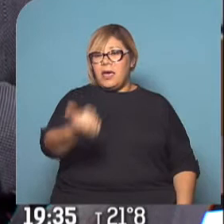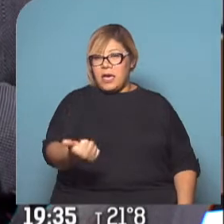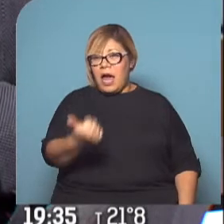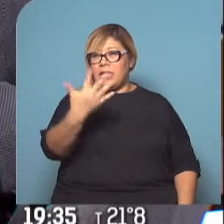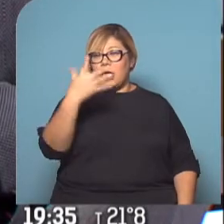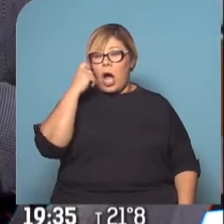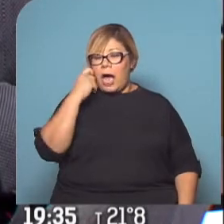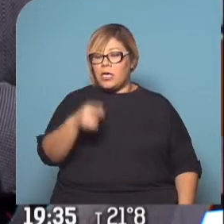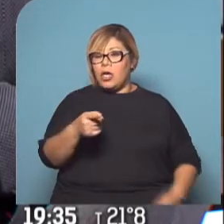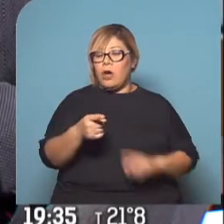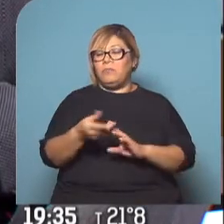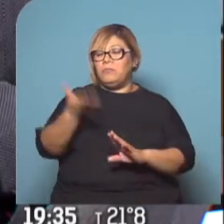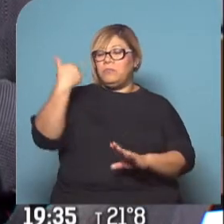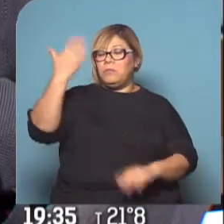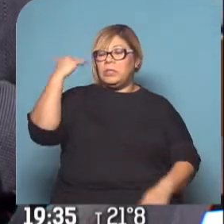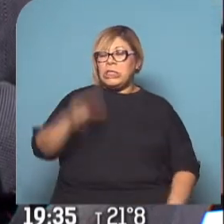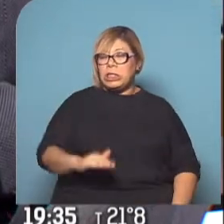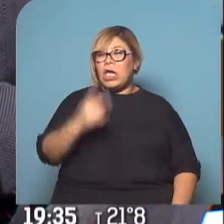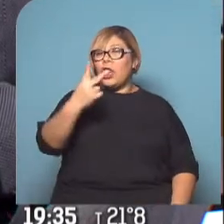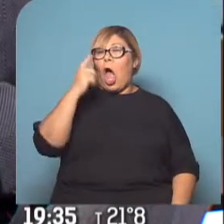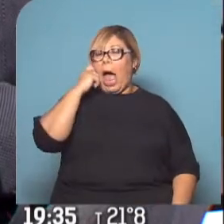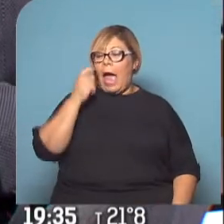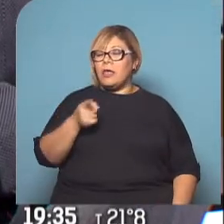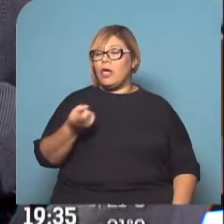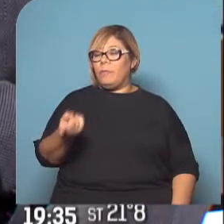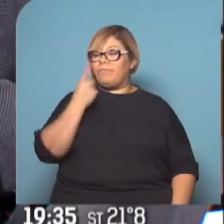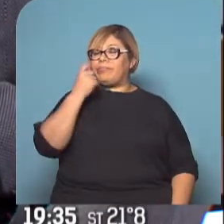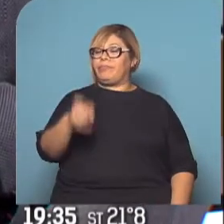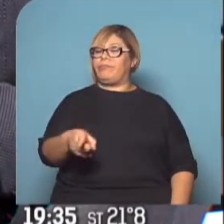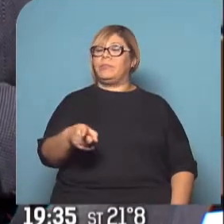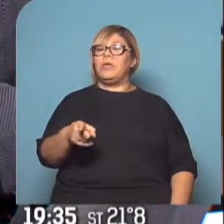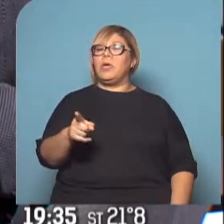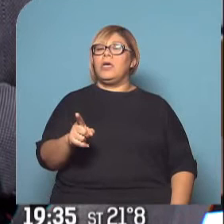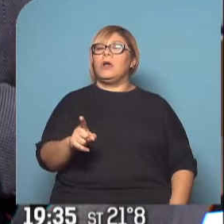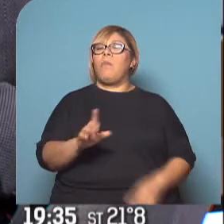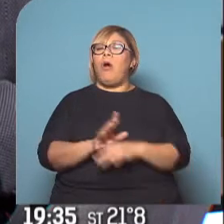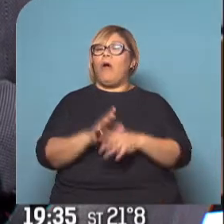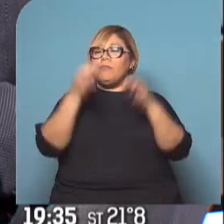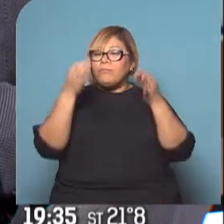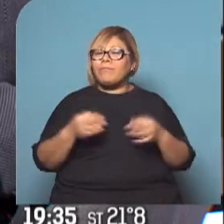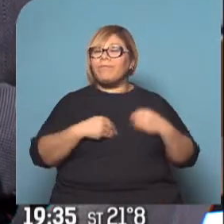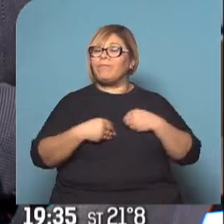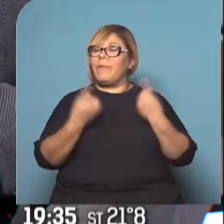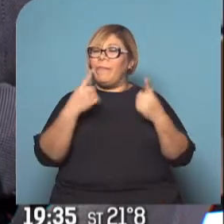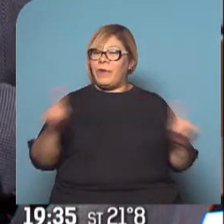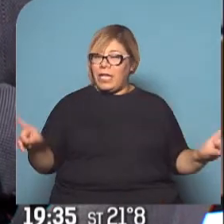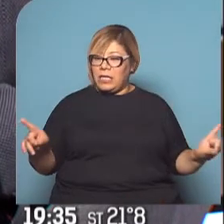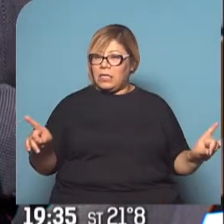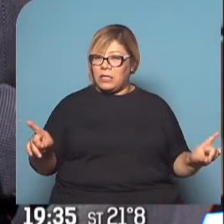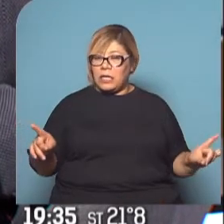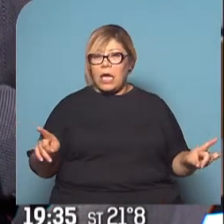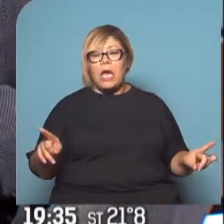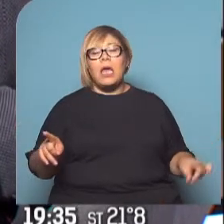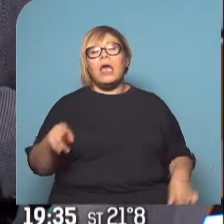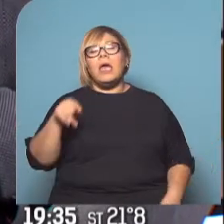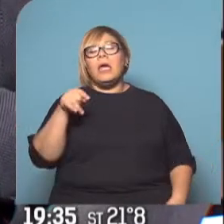el cambio de sexo y la justicia lo otorgó. Sabemos que hay una apelación de registro de las personas que entiende que la decisión la tiene que tomar la propia